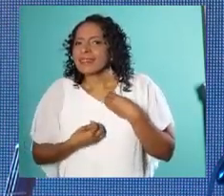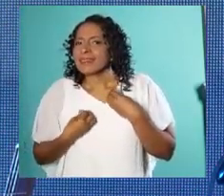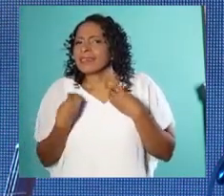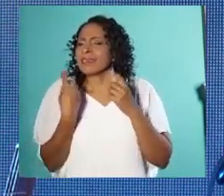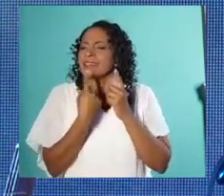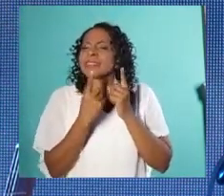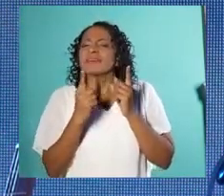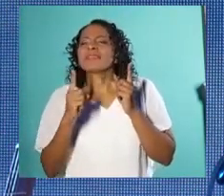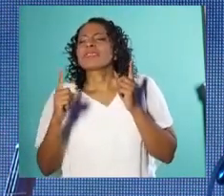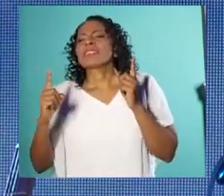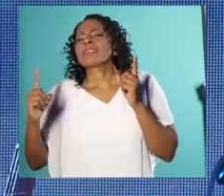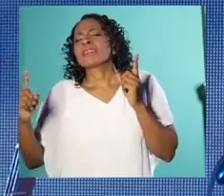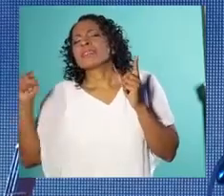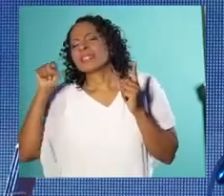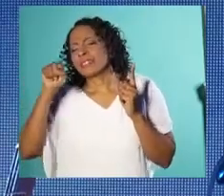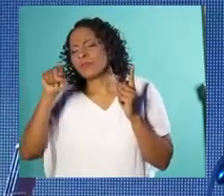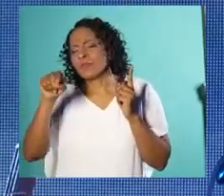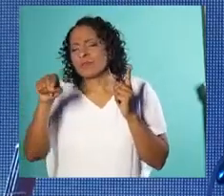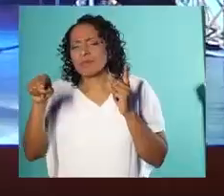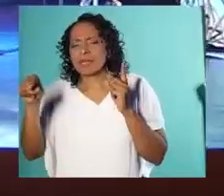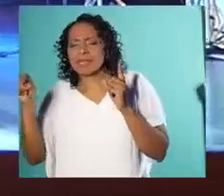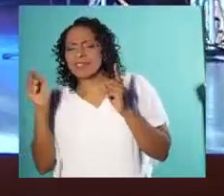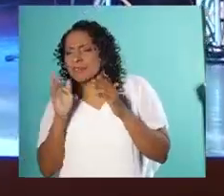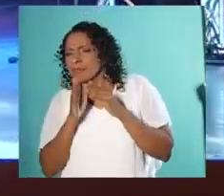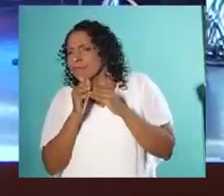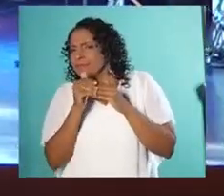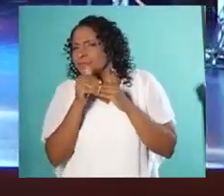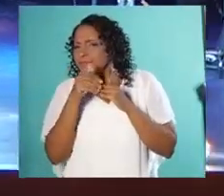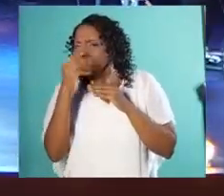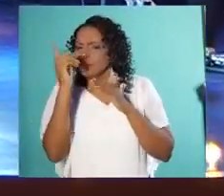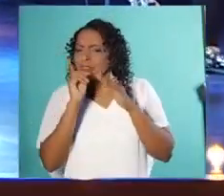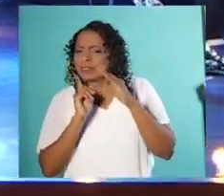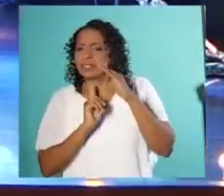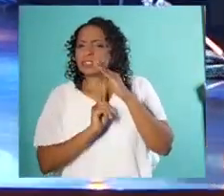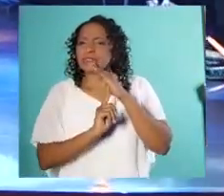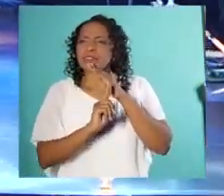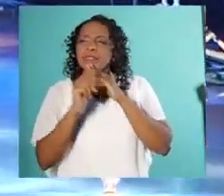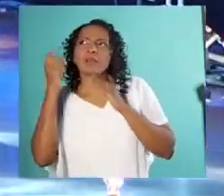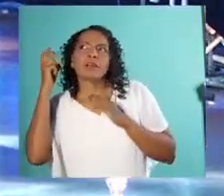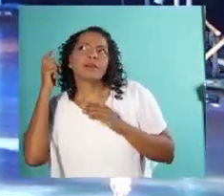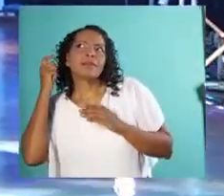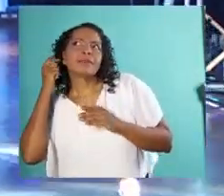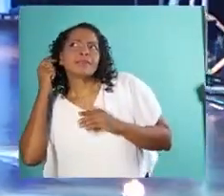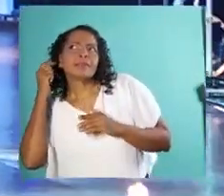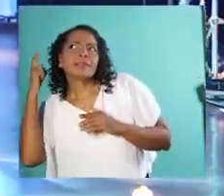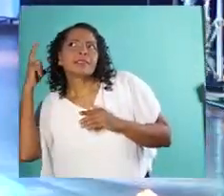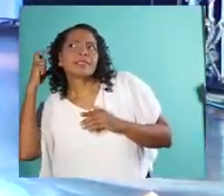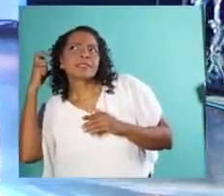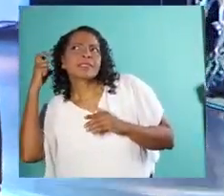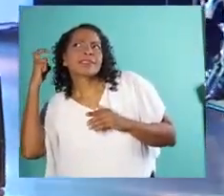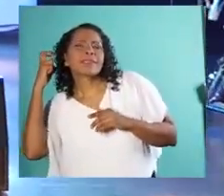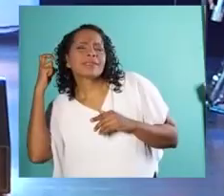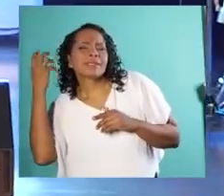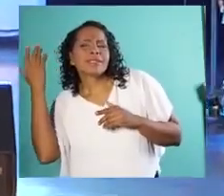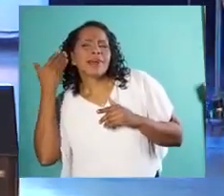Aléjate de esa aventura que entra por los oídos, yeah,